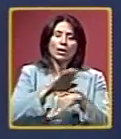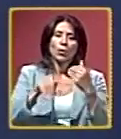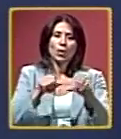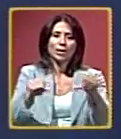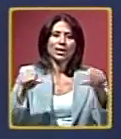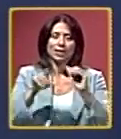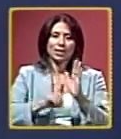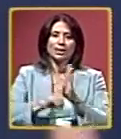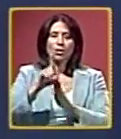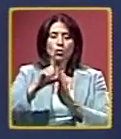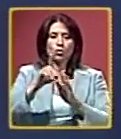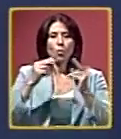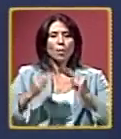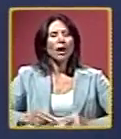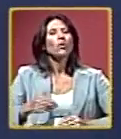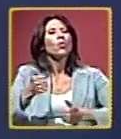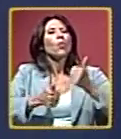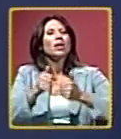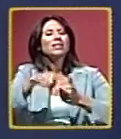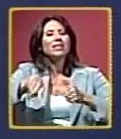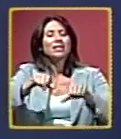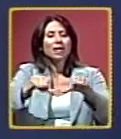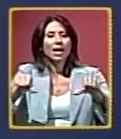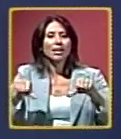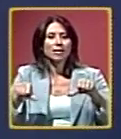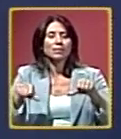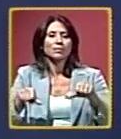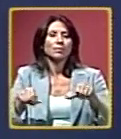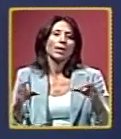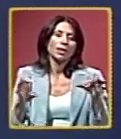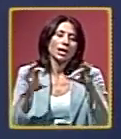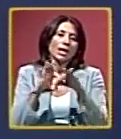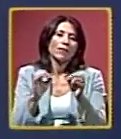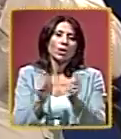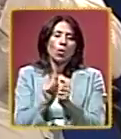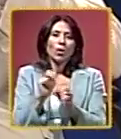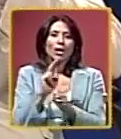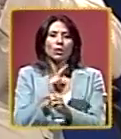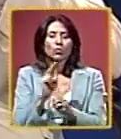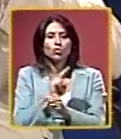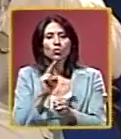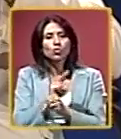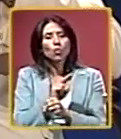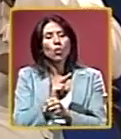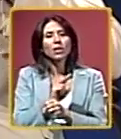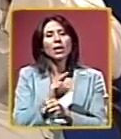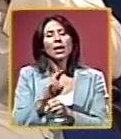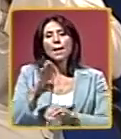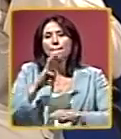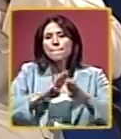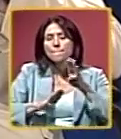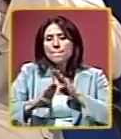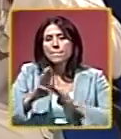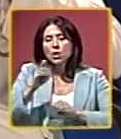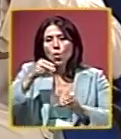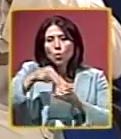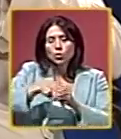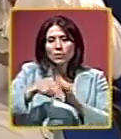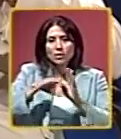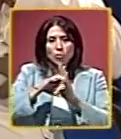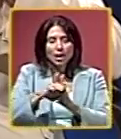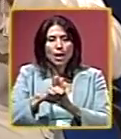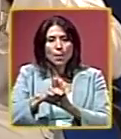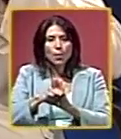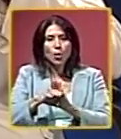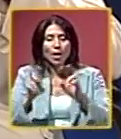humano. ¿Esas áreas cuáles son? Esas áreas tienen que ver con el uso de biocombustibles, por ejemplo, el tema del agua